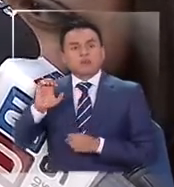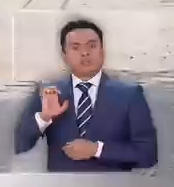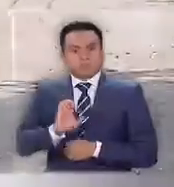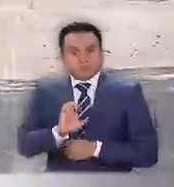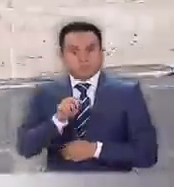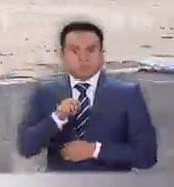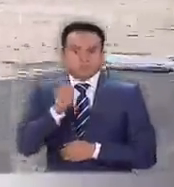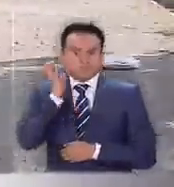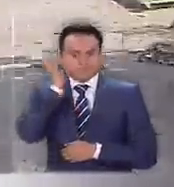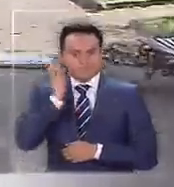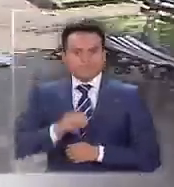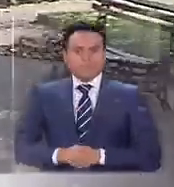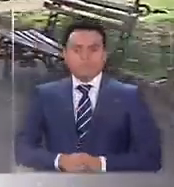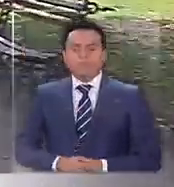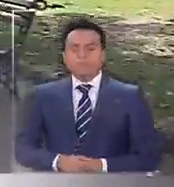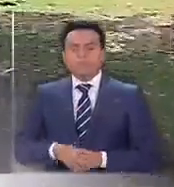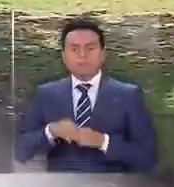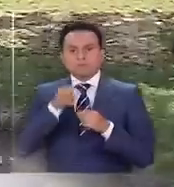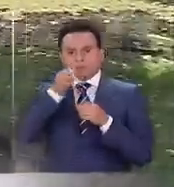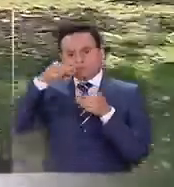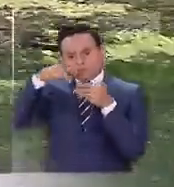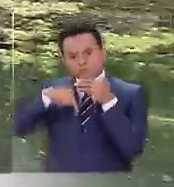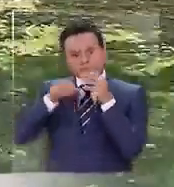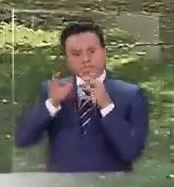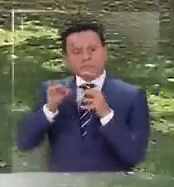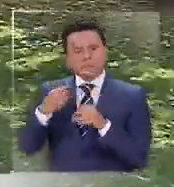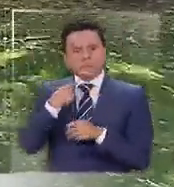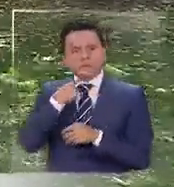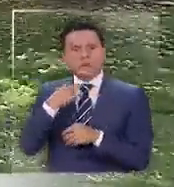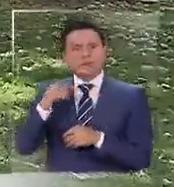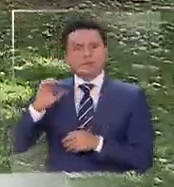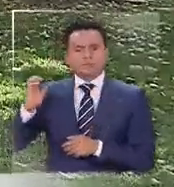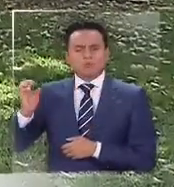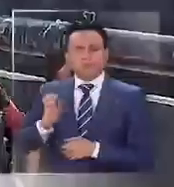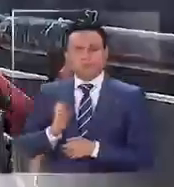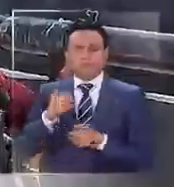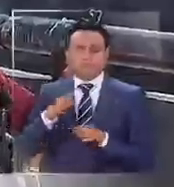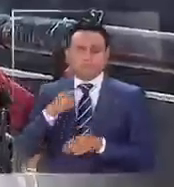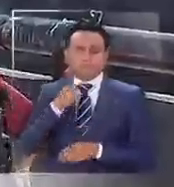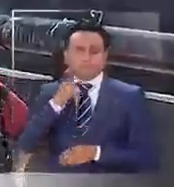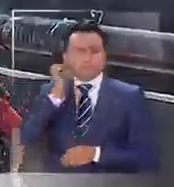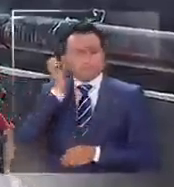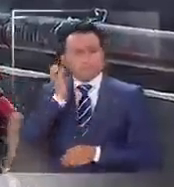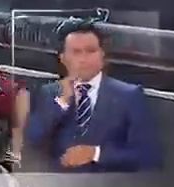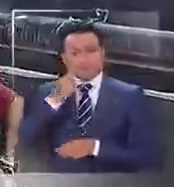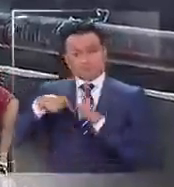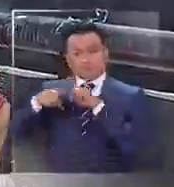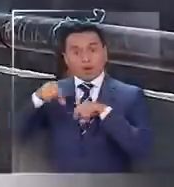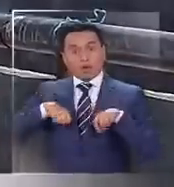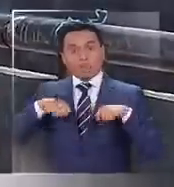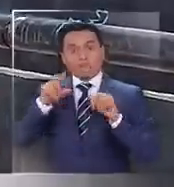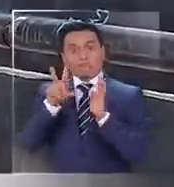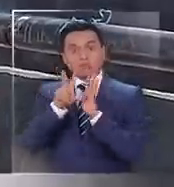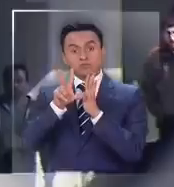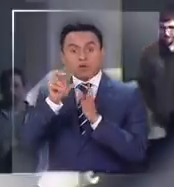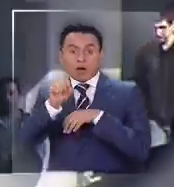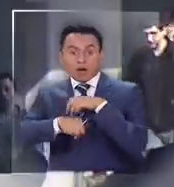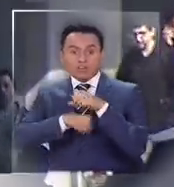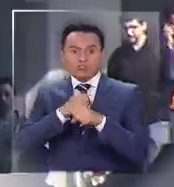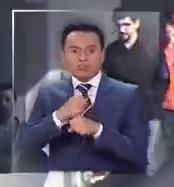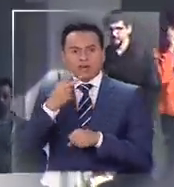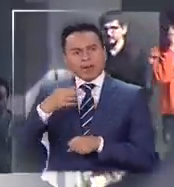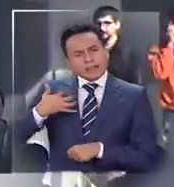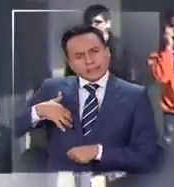sexualmente de ella. Aunque lo que especificó concretamente la víctima es que fue violada. Es la historia de una joven de 28 años,